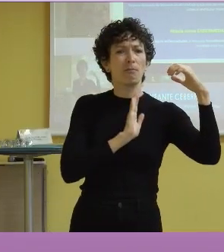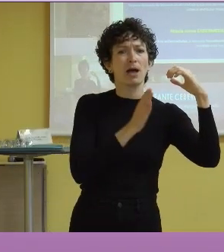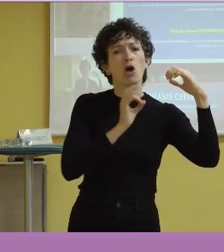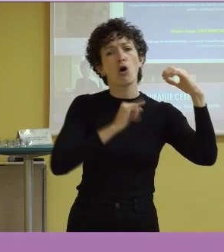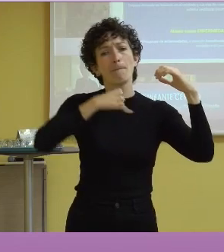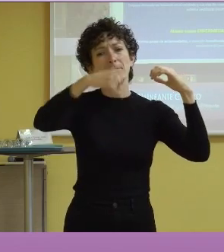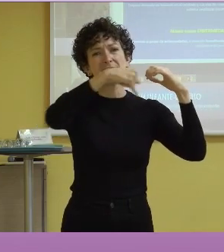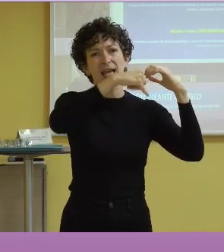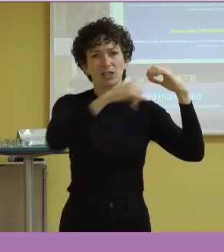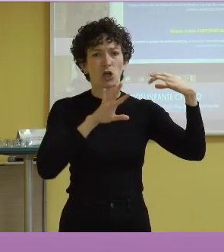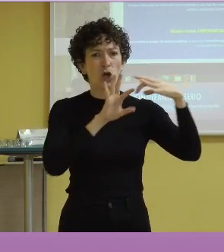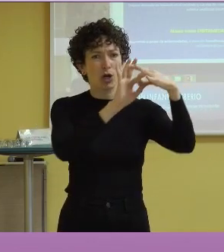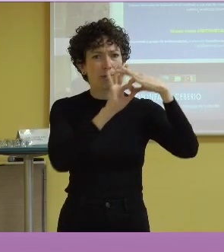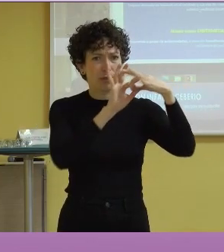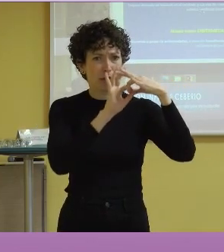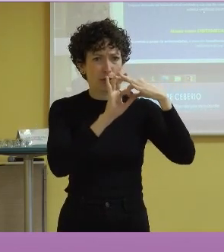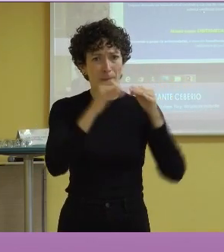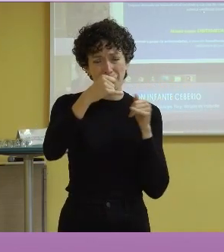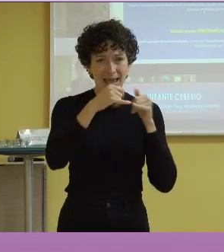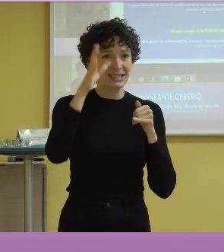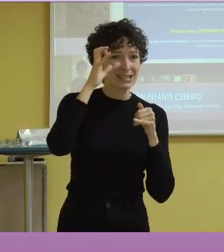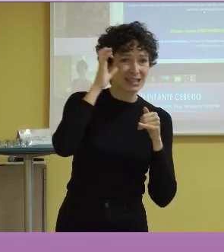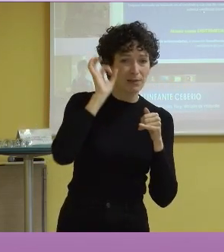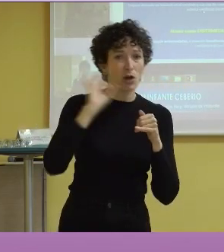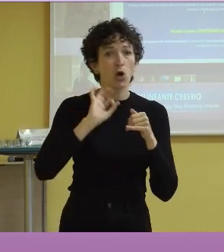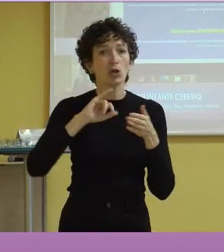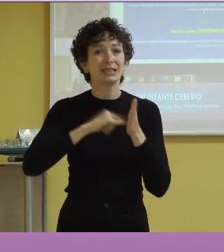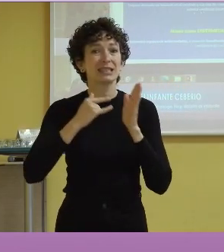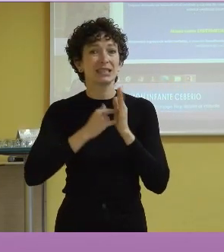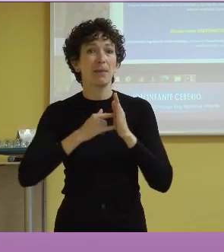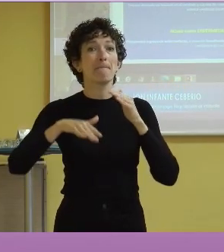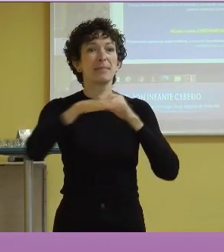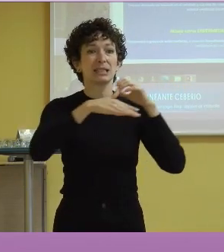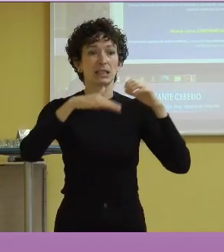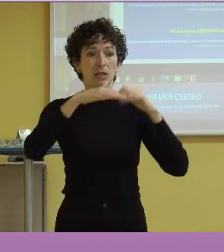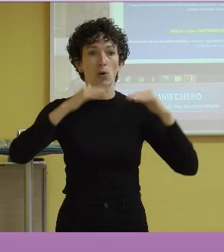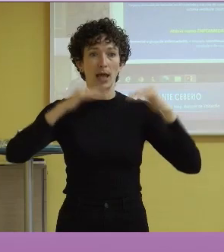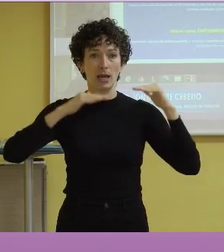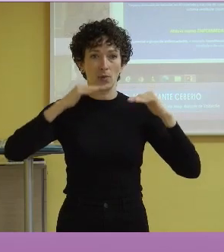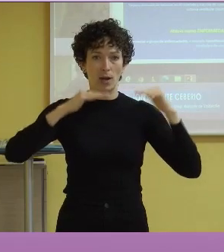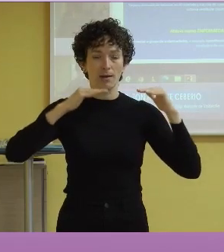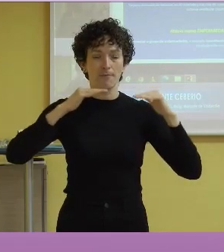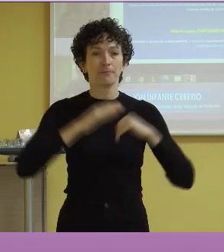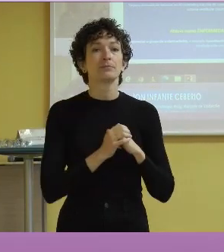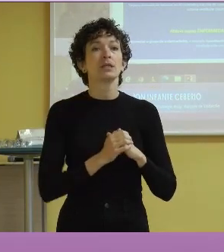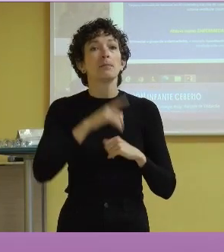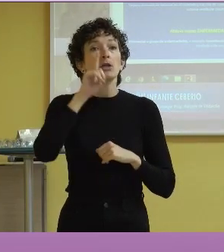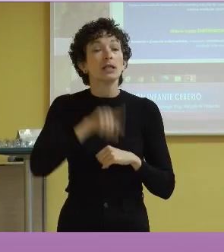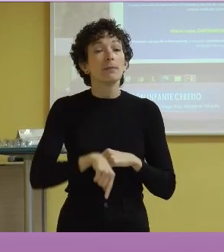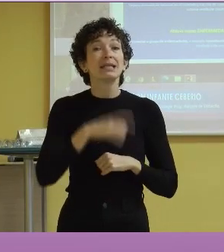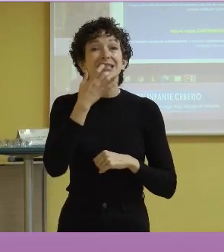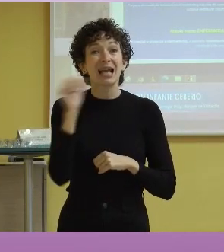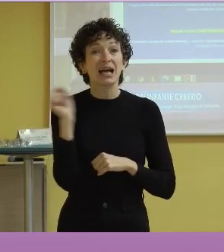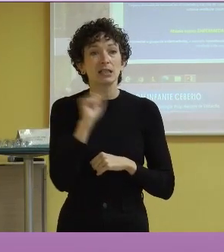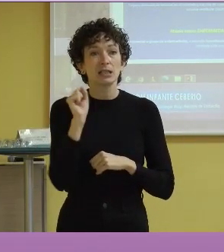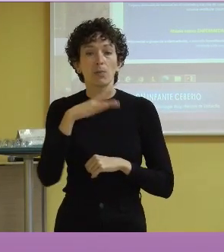de las vías sensitivas propioceptivas o del sistema vestibular. Pero también, cuando hablamos de ataxia, nos podemos estar refiriendo a una